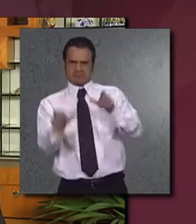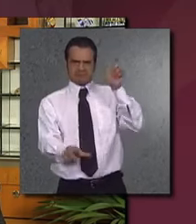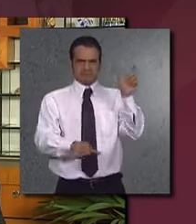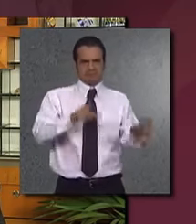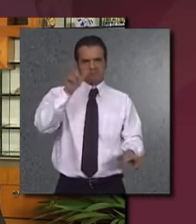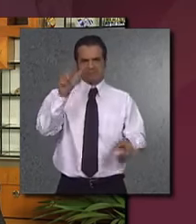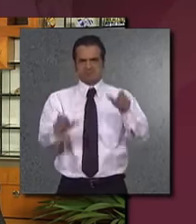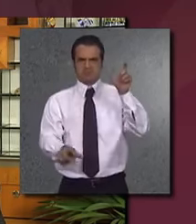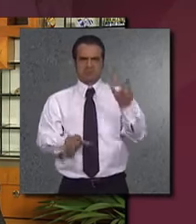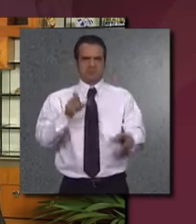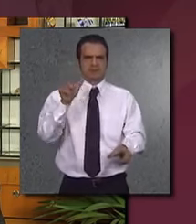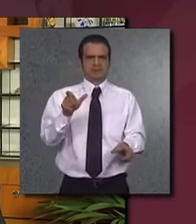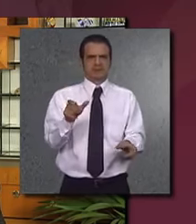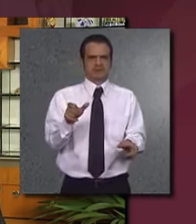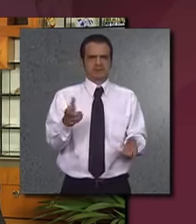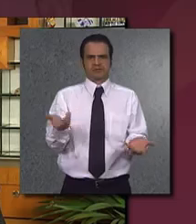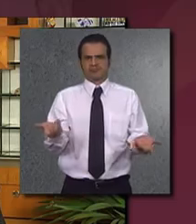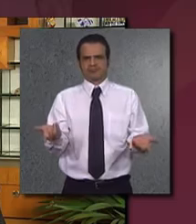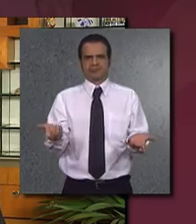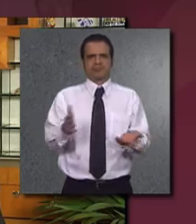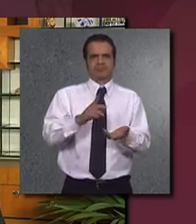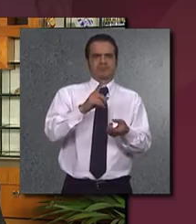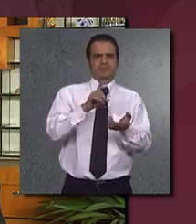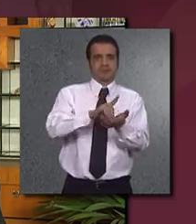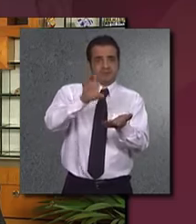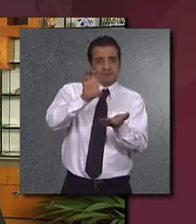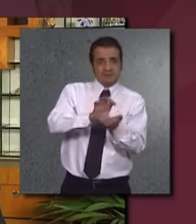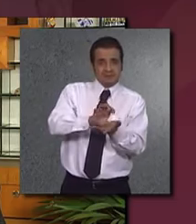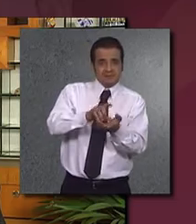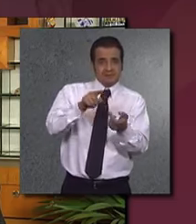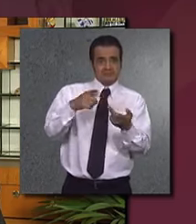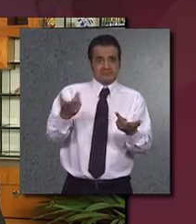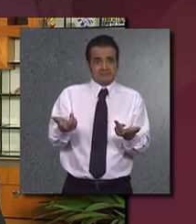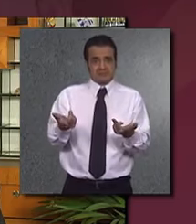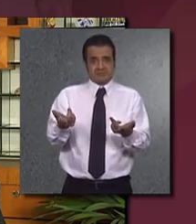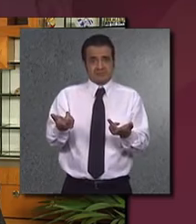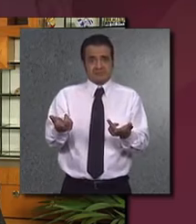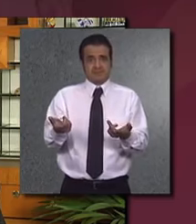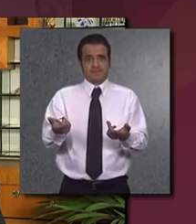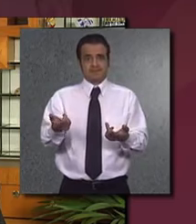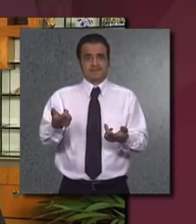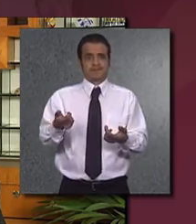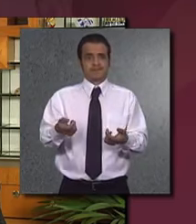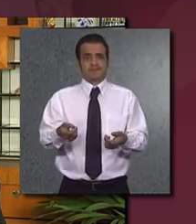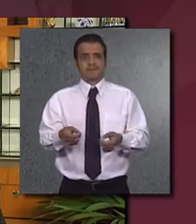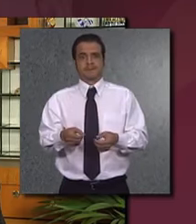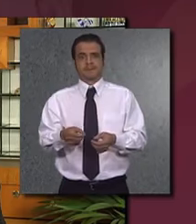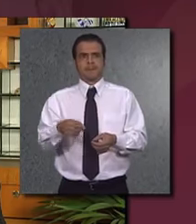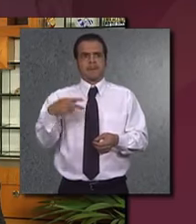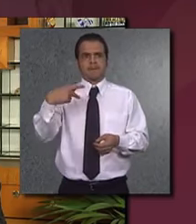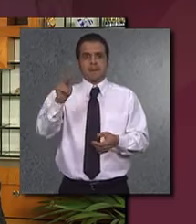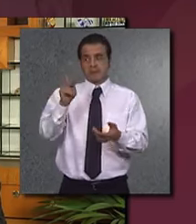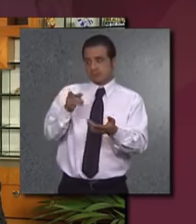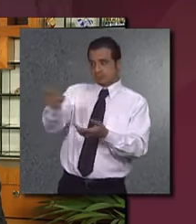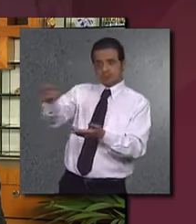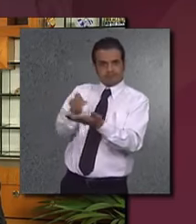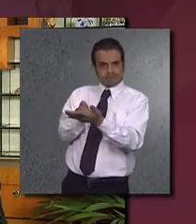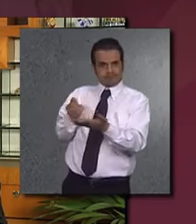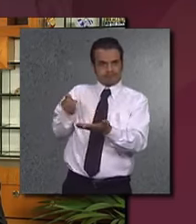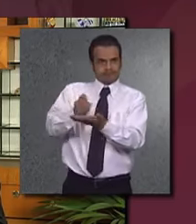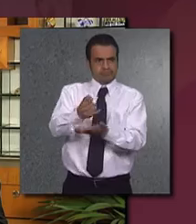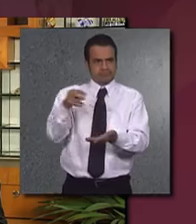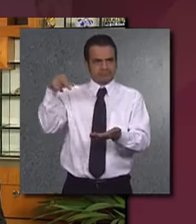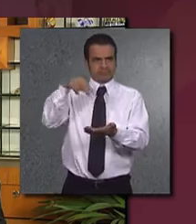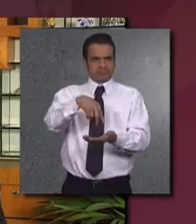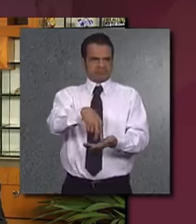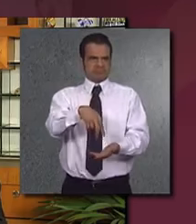de la apariencia de la persona, en razón de la discapacidad, en razón incluso de alguna